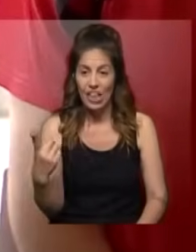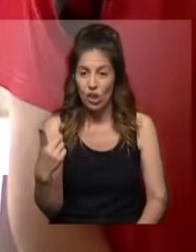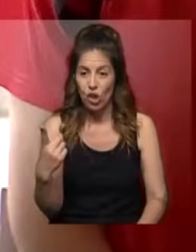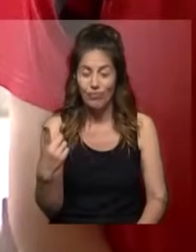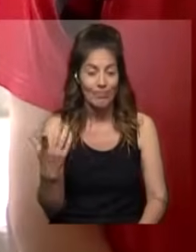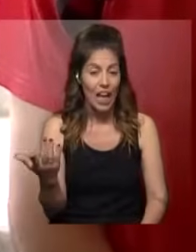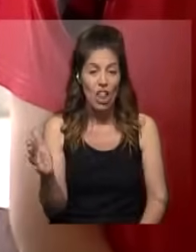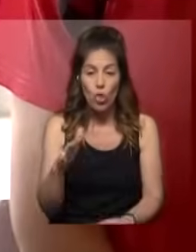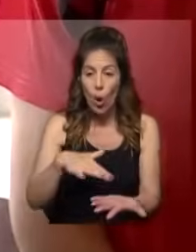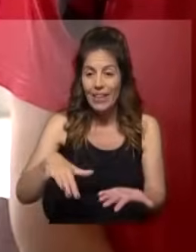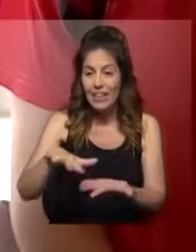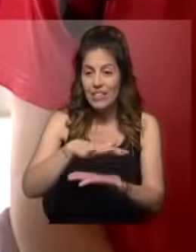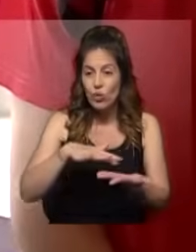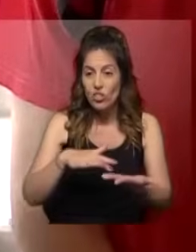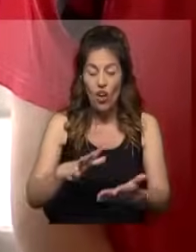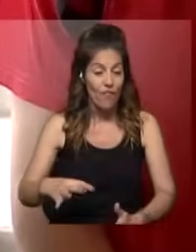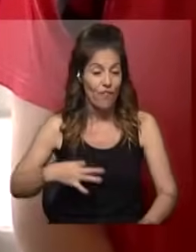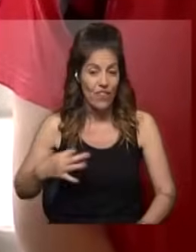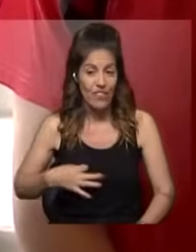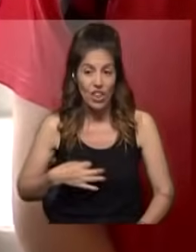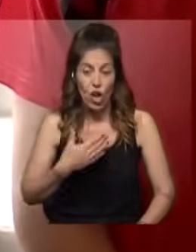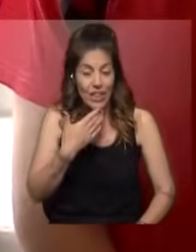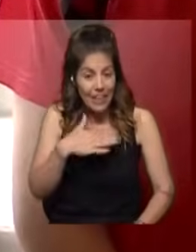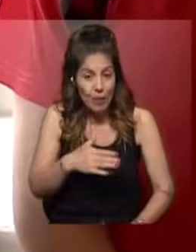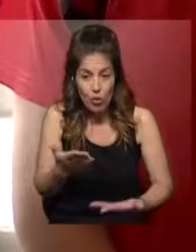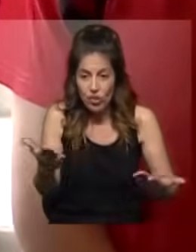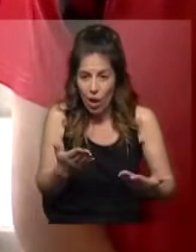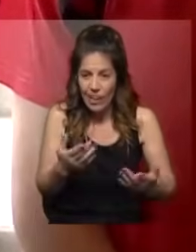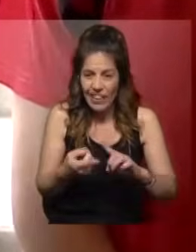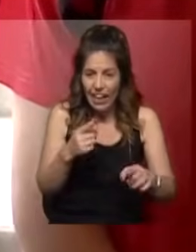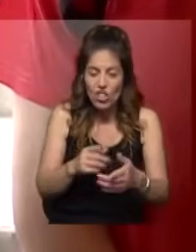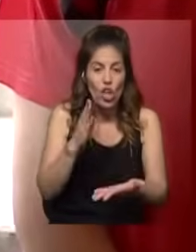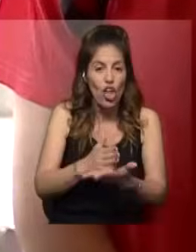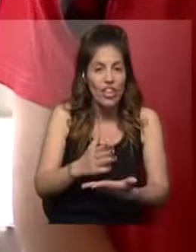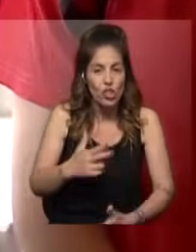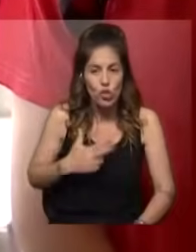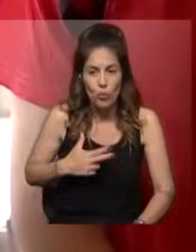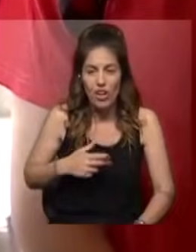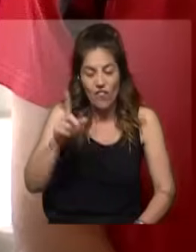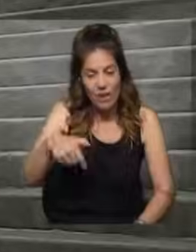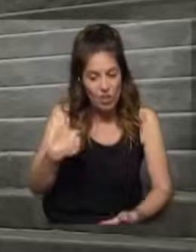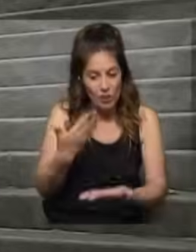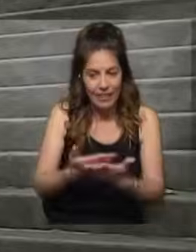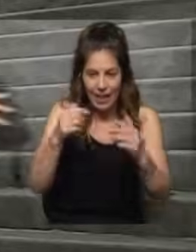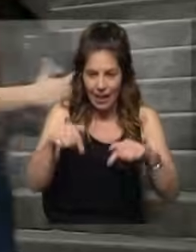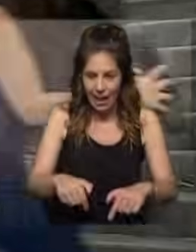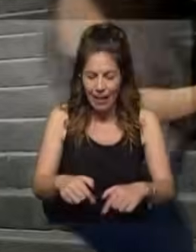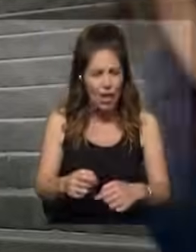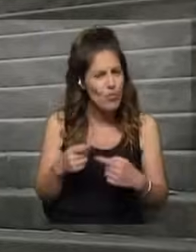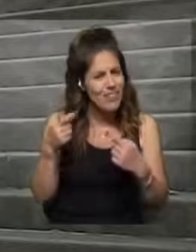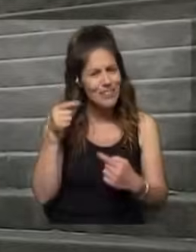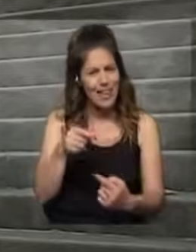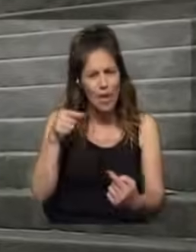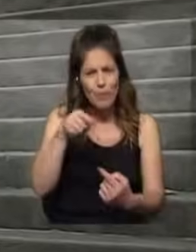bueno toda esta situación que nosotros estamos viviendo entendemos que tiene que ver con los derechos humanos y eso es lo que venimos a plantear hoy Acá hay un ensañamiento con